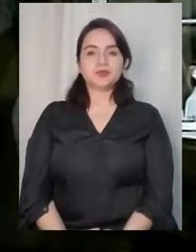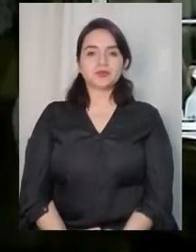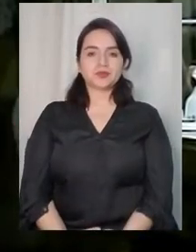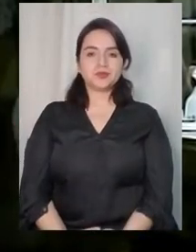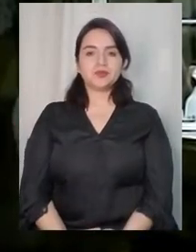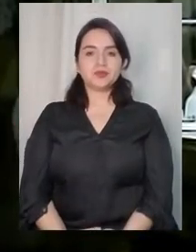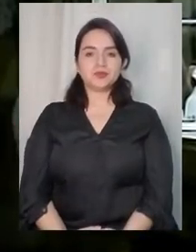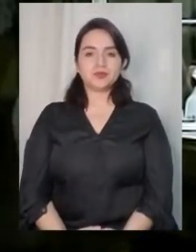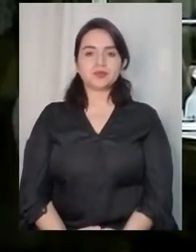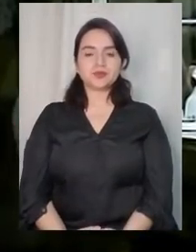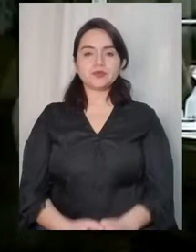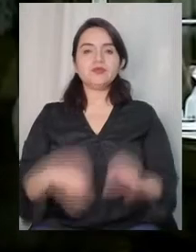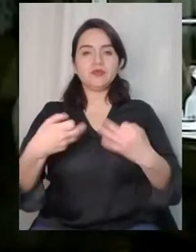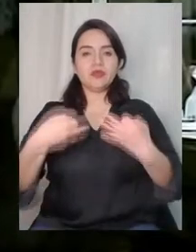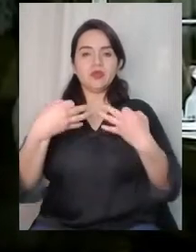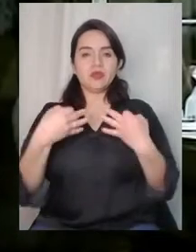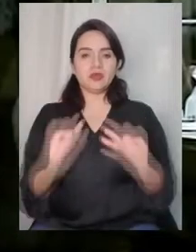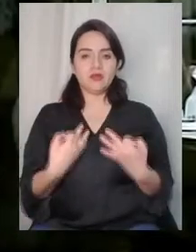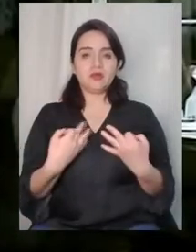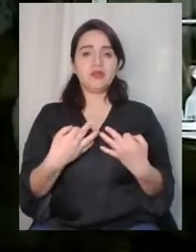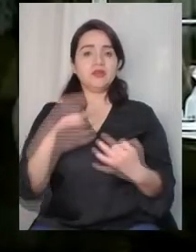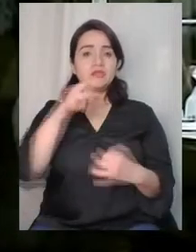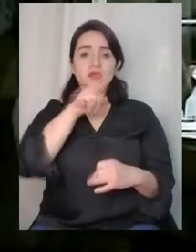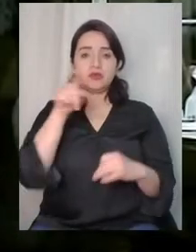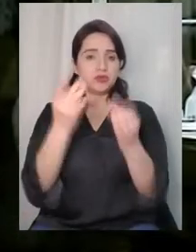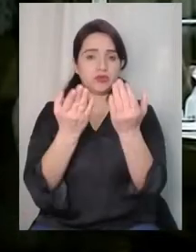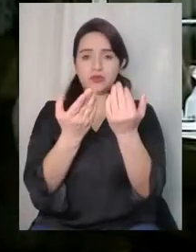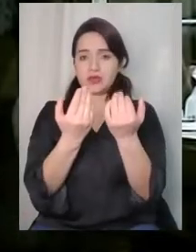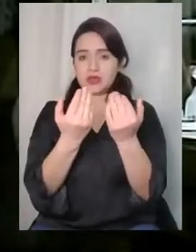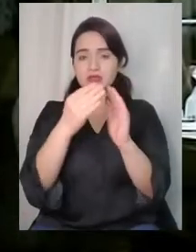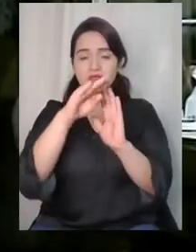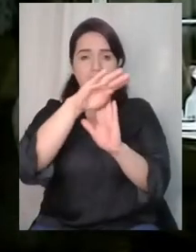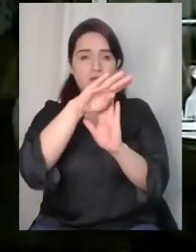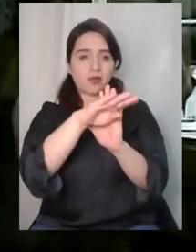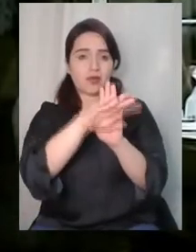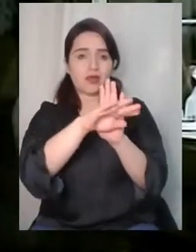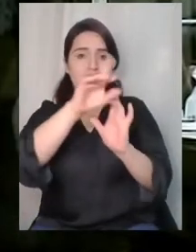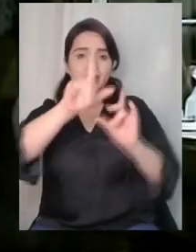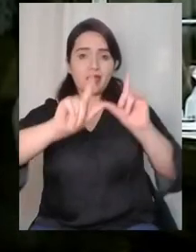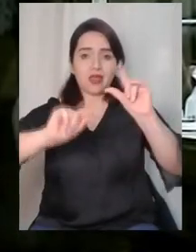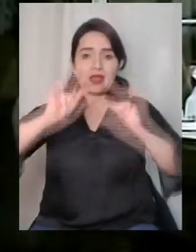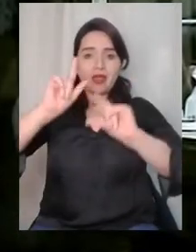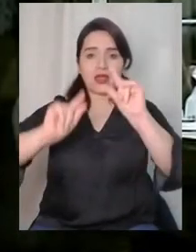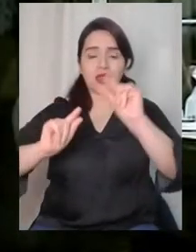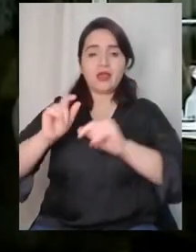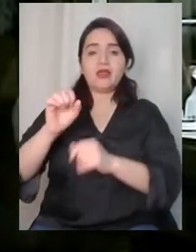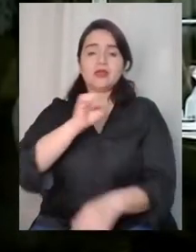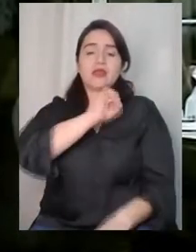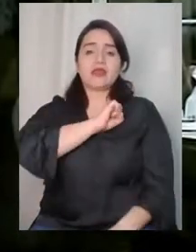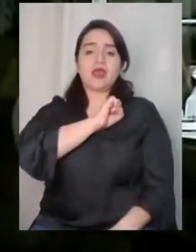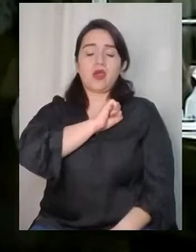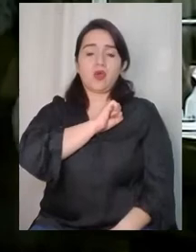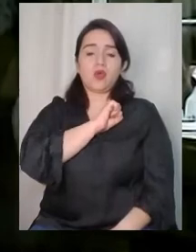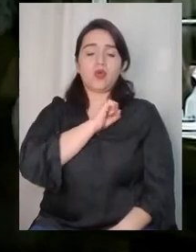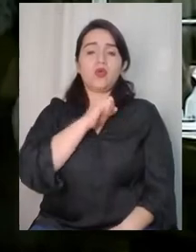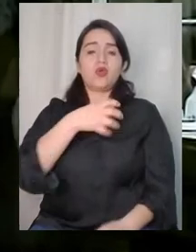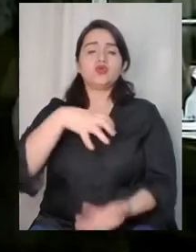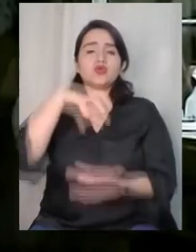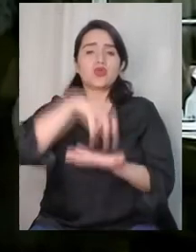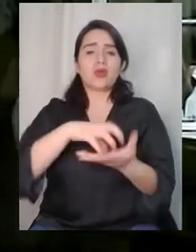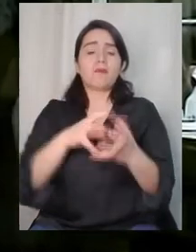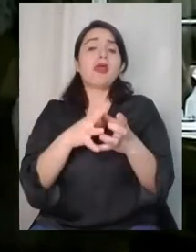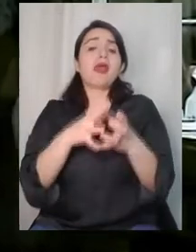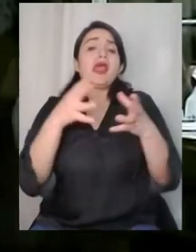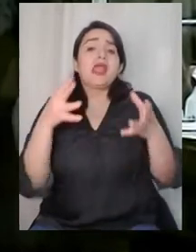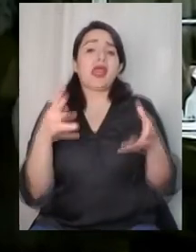establecer de que no necesitamos llegar a las escalas de Santiago o ciudades mayores para detenernos y volver